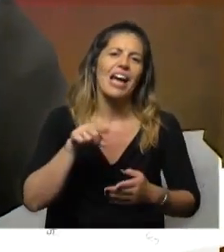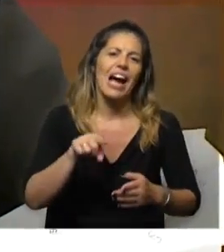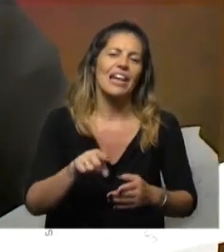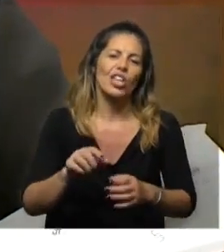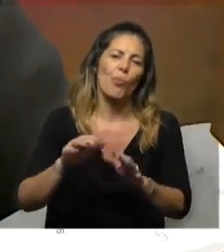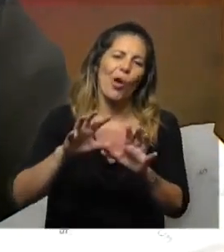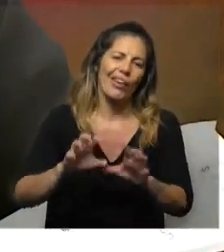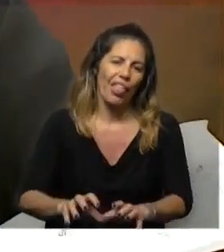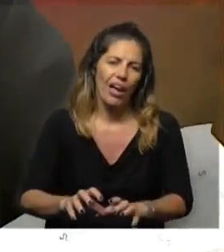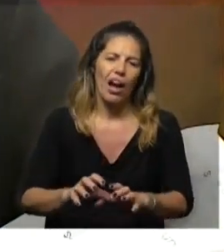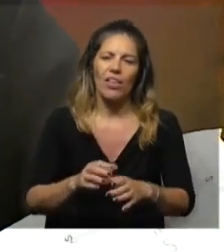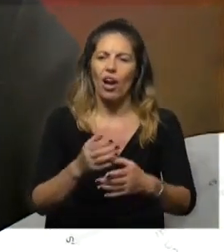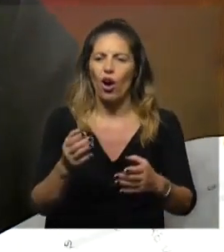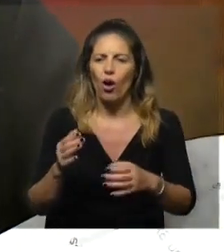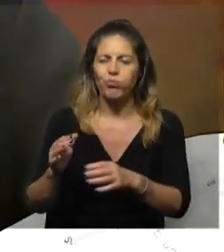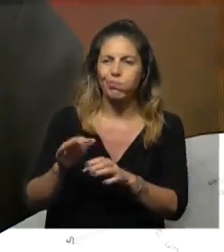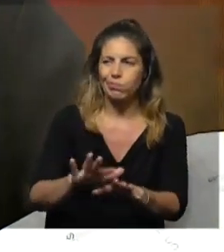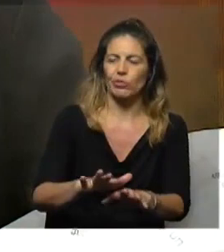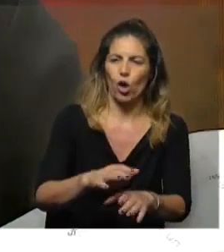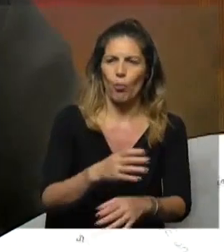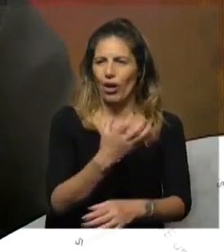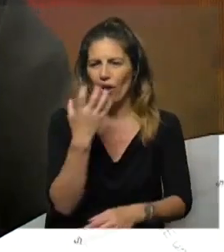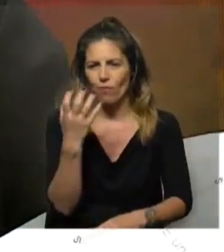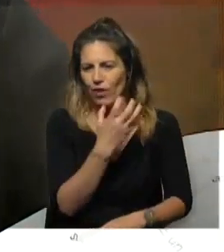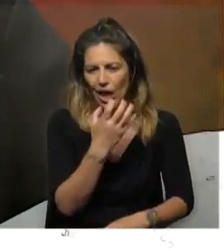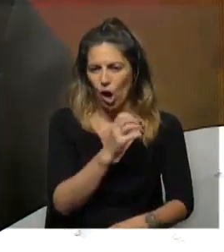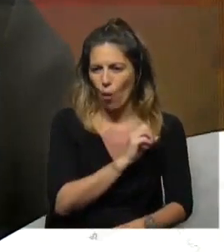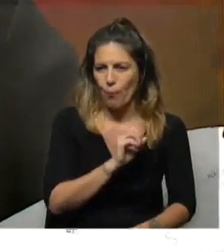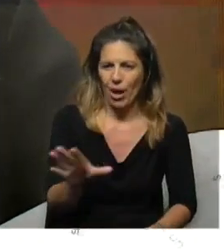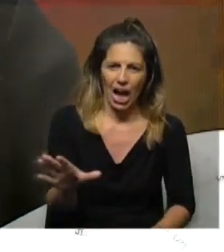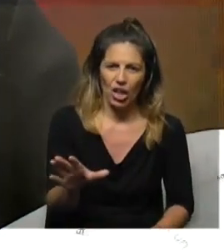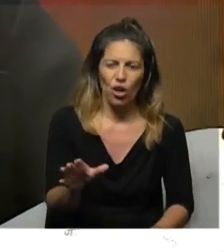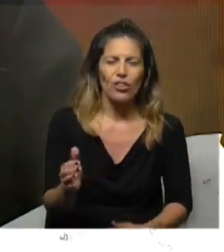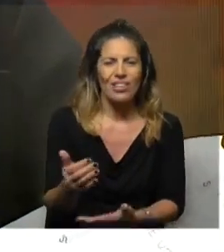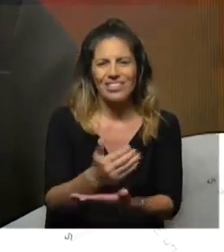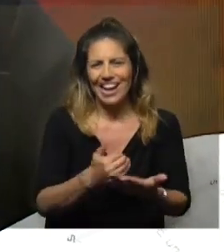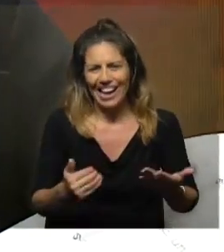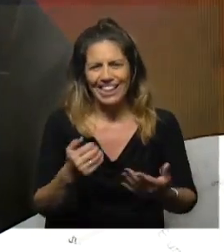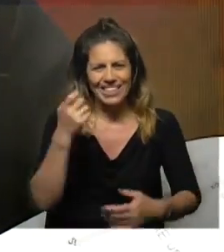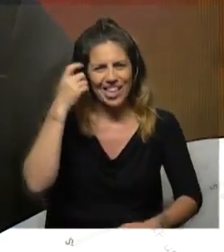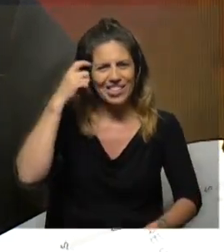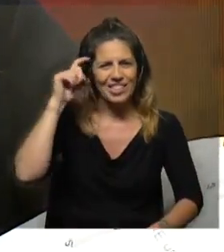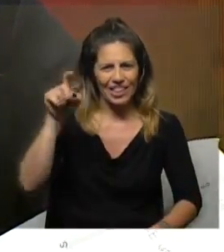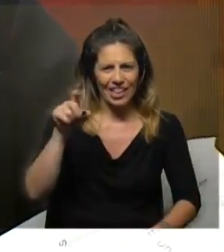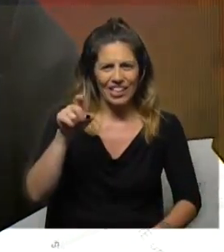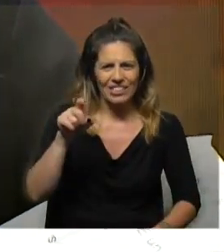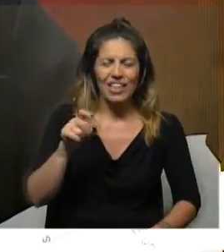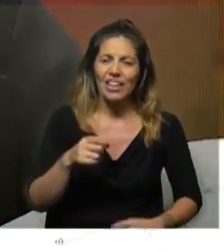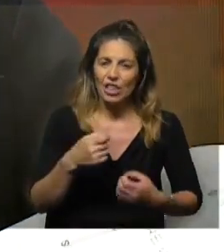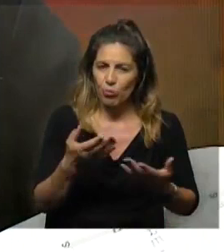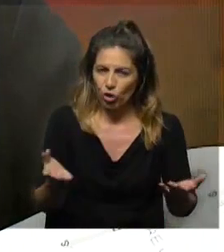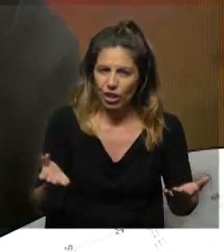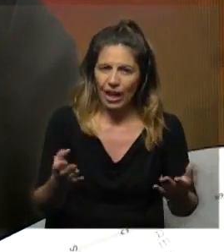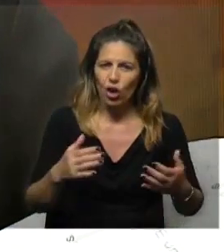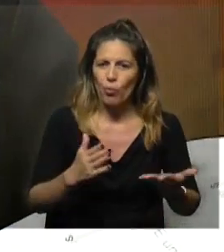degradada sino diabolizada no este entonces Bueno también desmistificar y también bueno apelar por